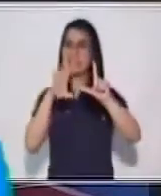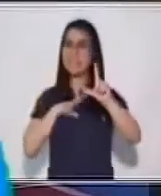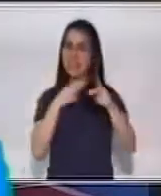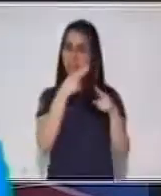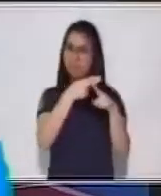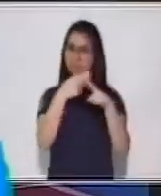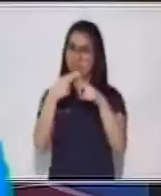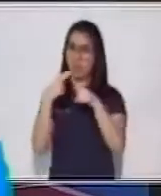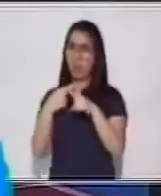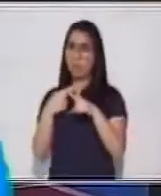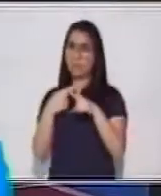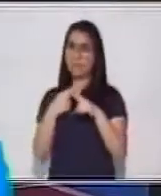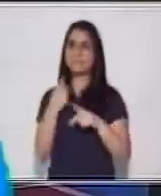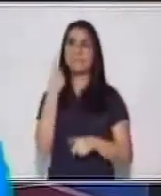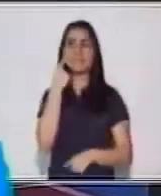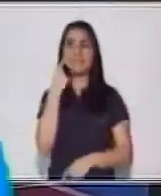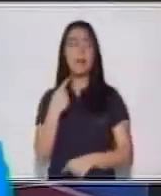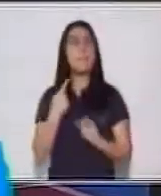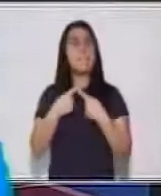B.